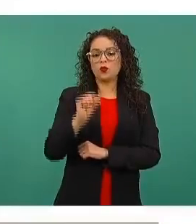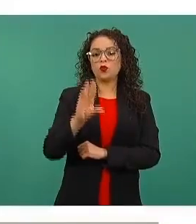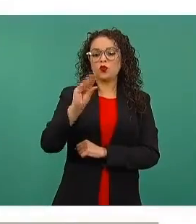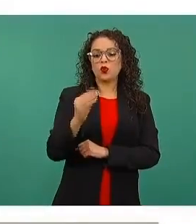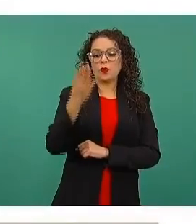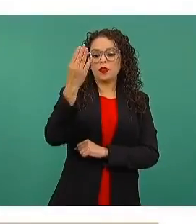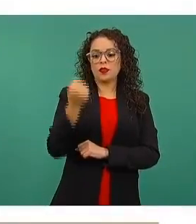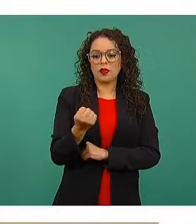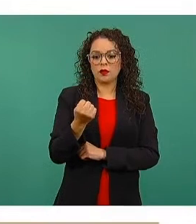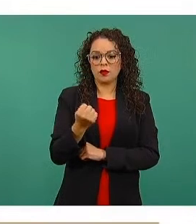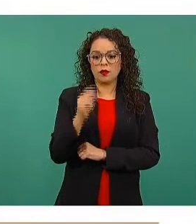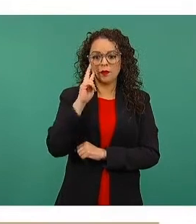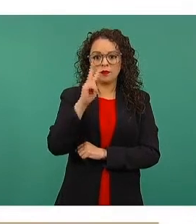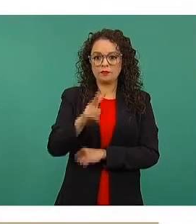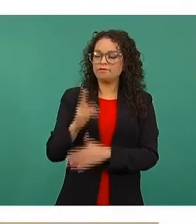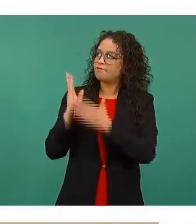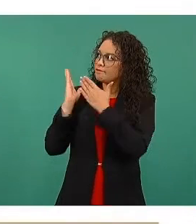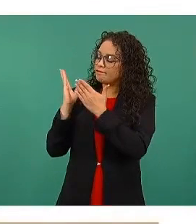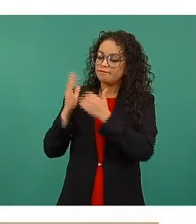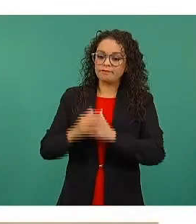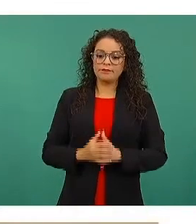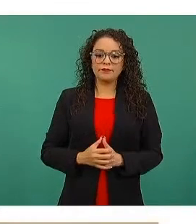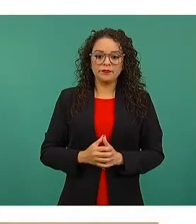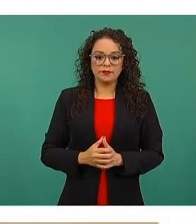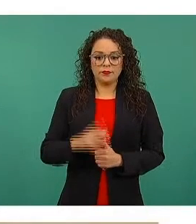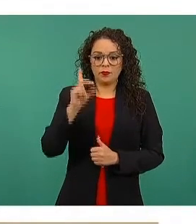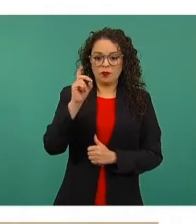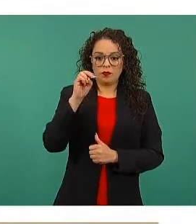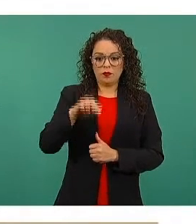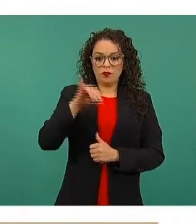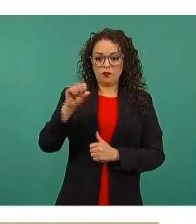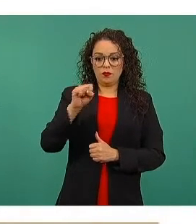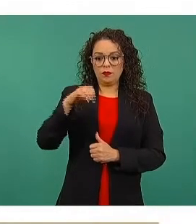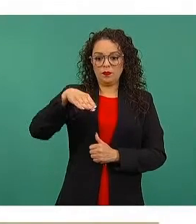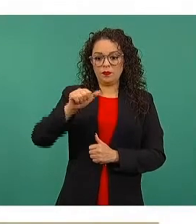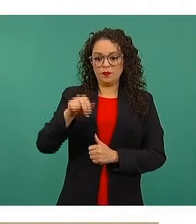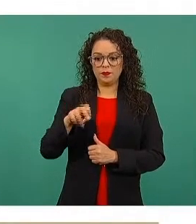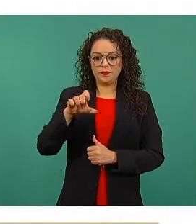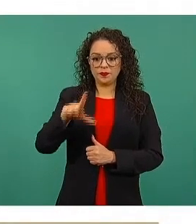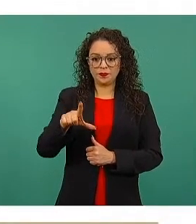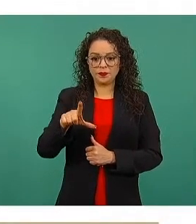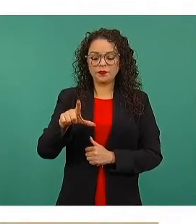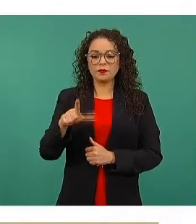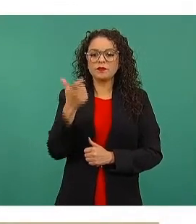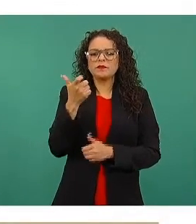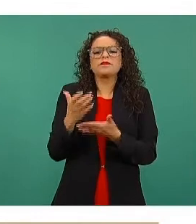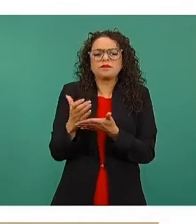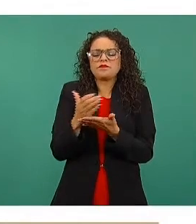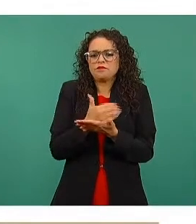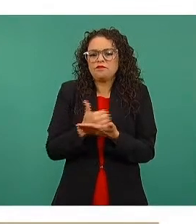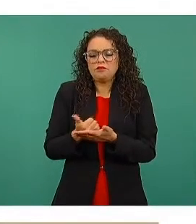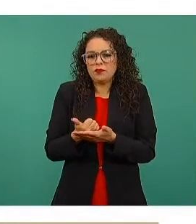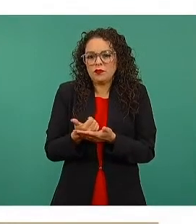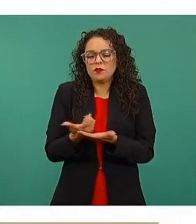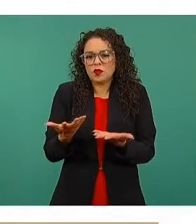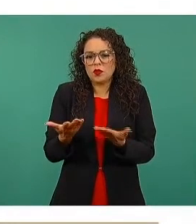21.99 de don José Manuel Zabalegui, que está nada más ganándole